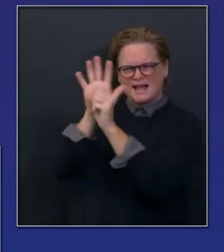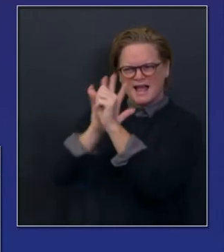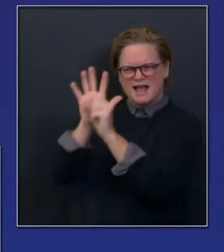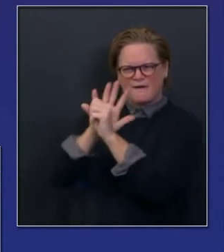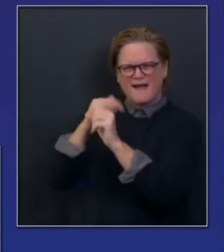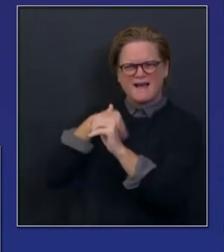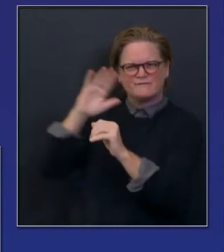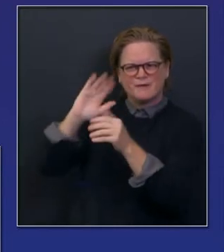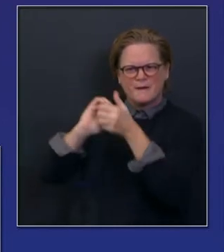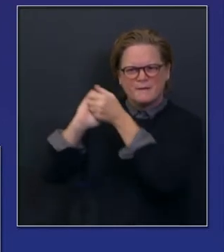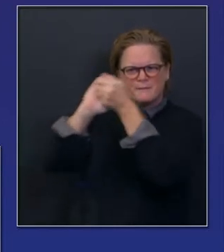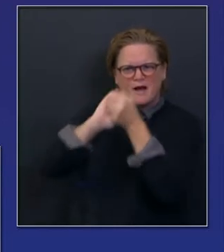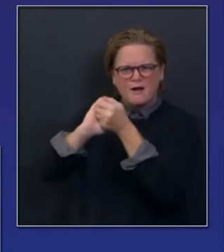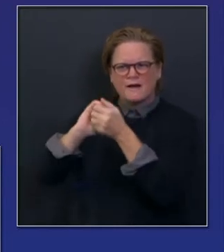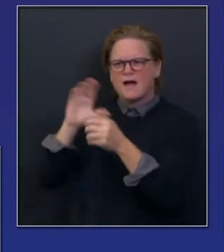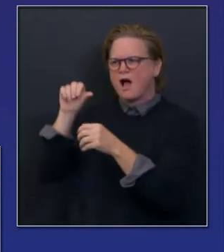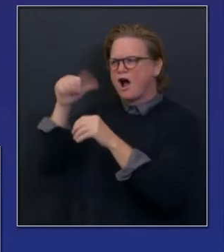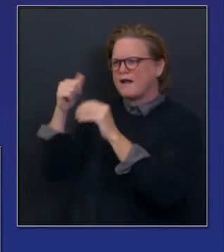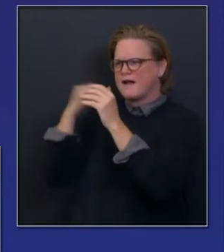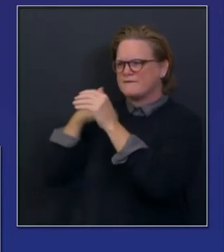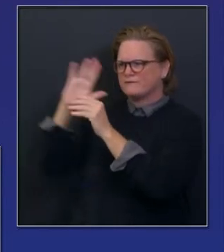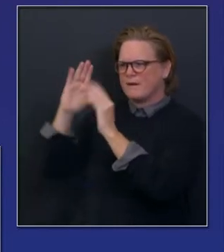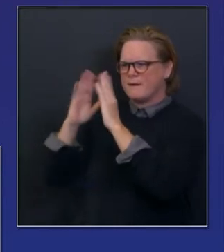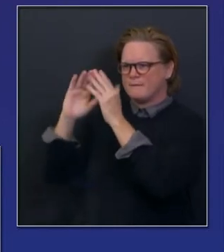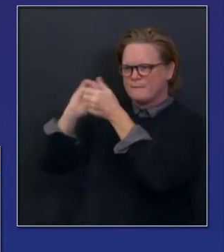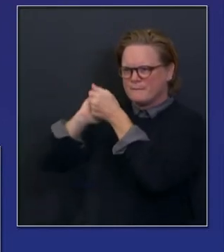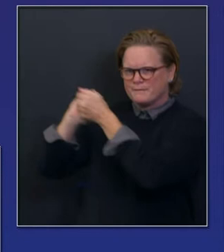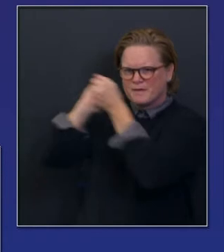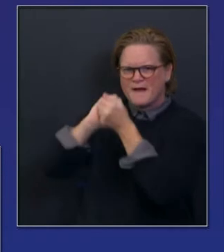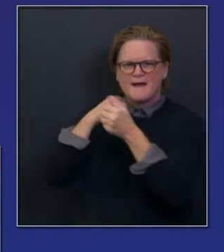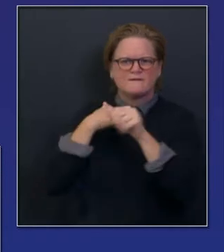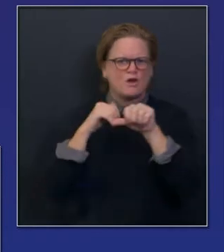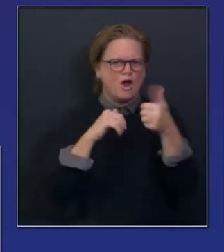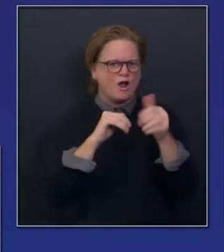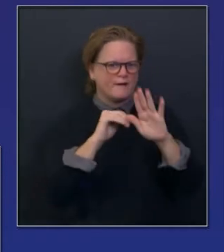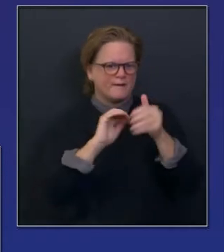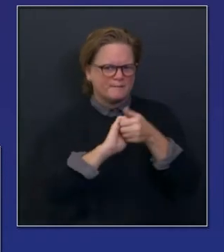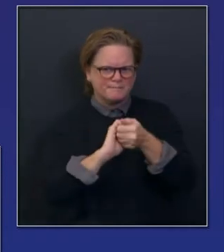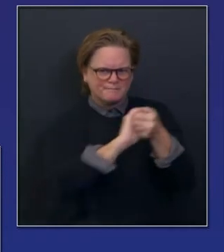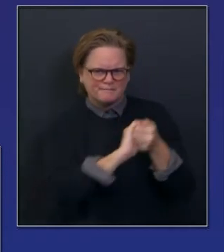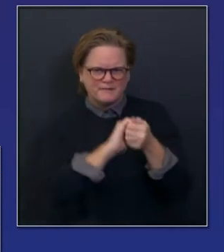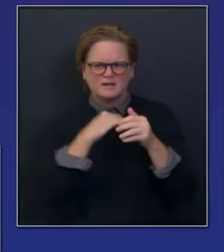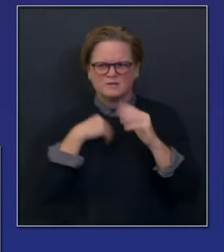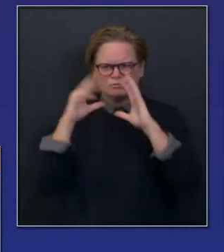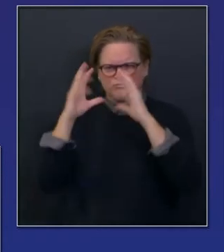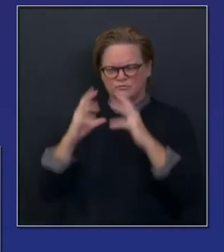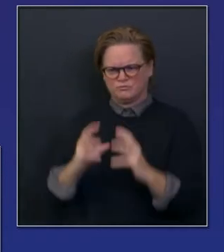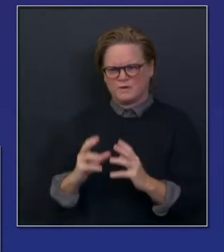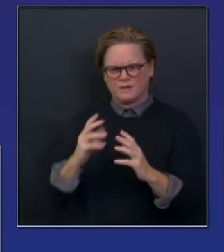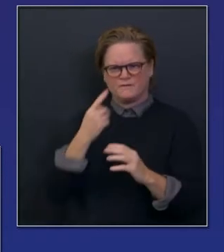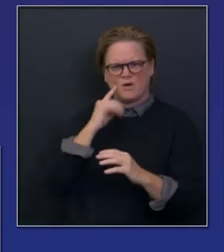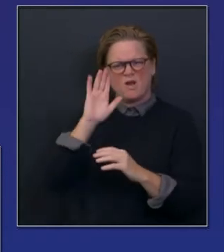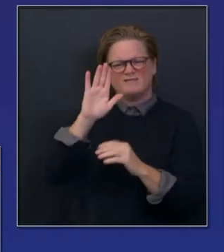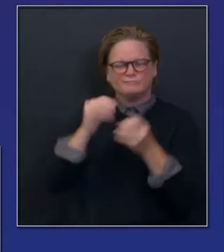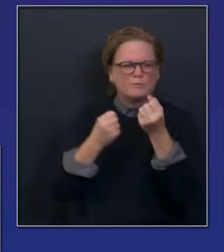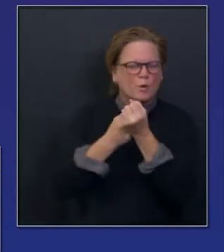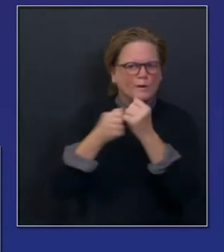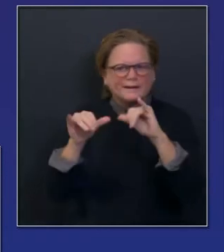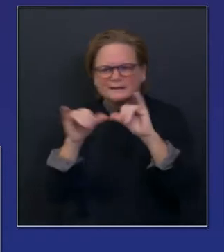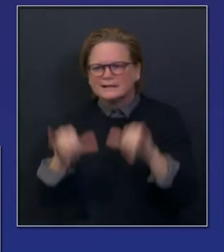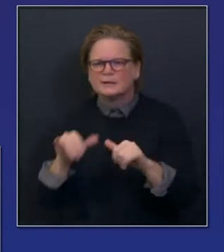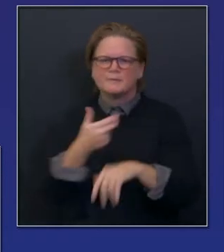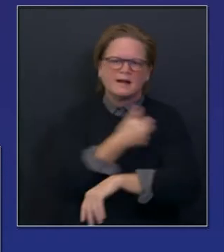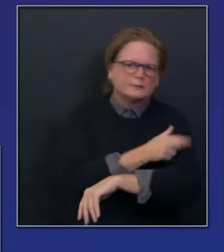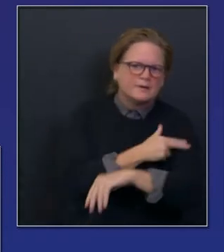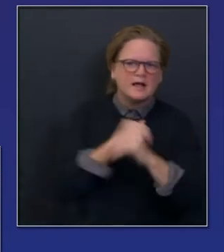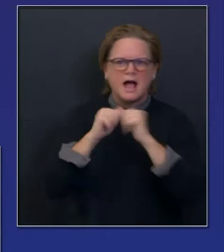acuerdos mutuos entre hospitales y sistemas de entrega de servicios. El área de la Bahía, Sacramento, el norte de